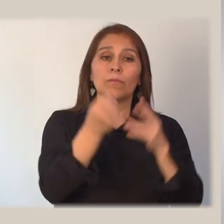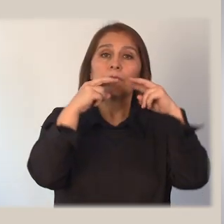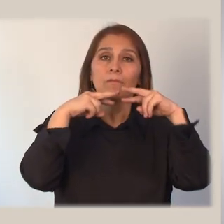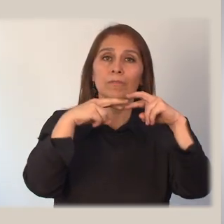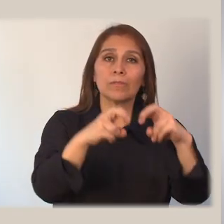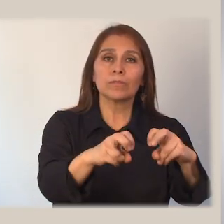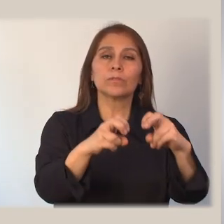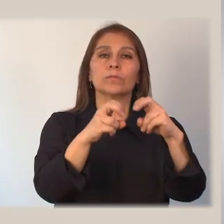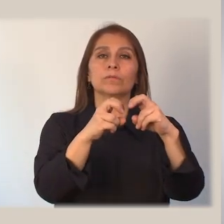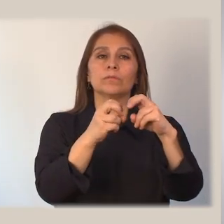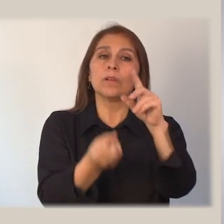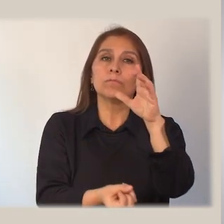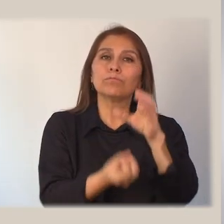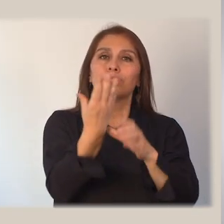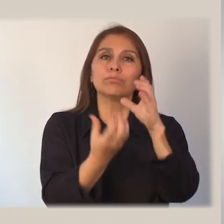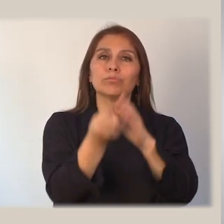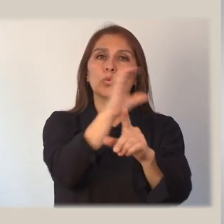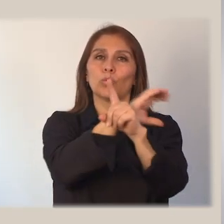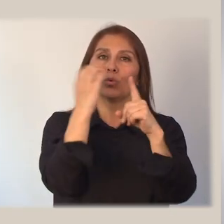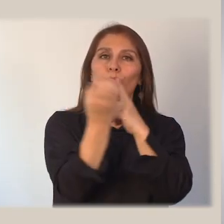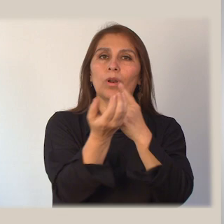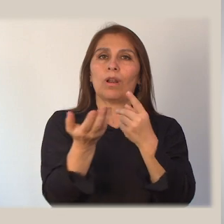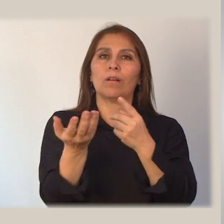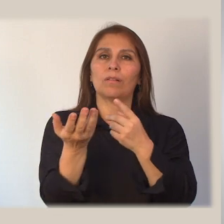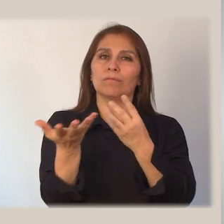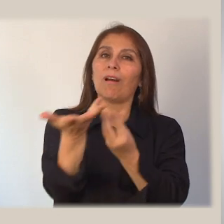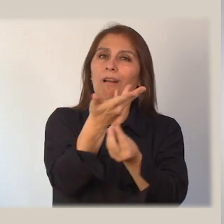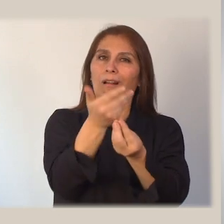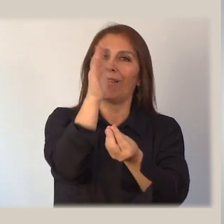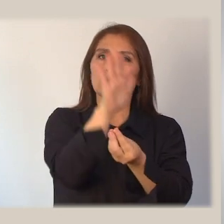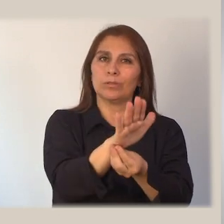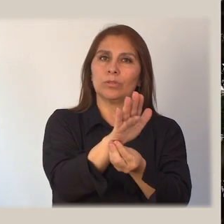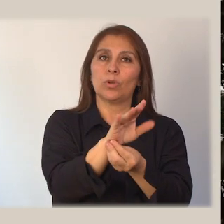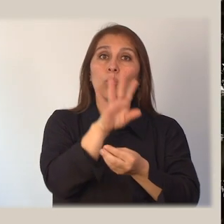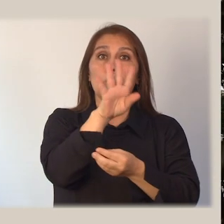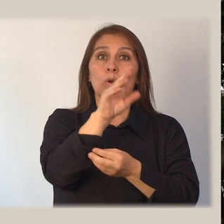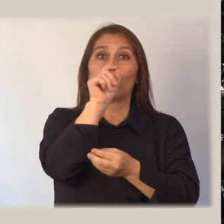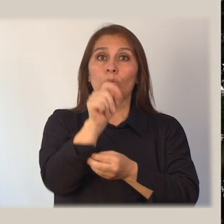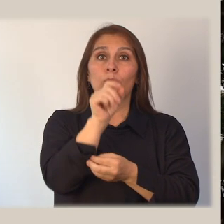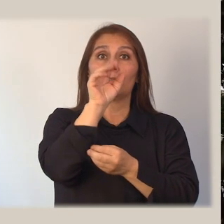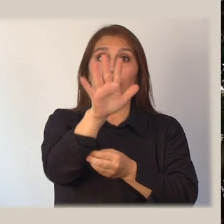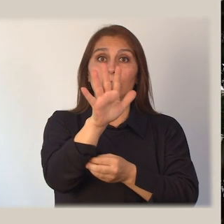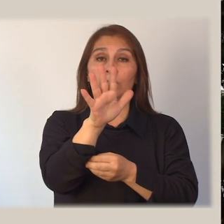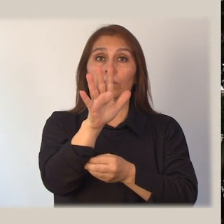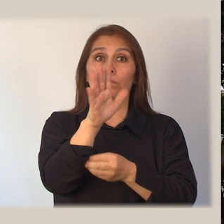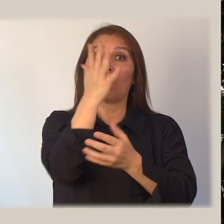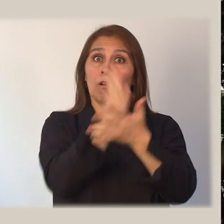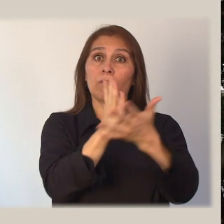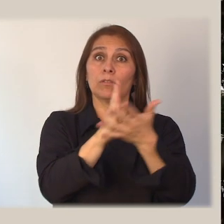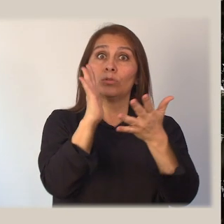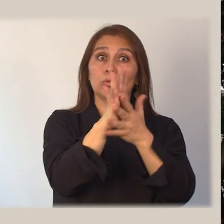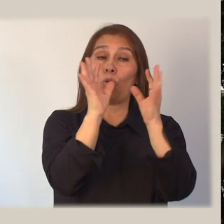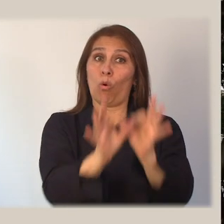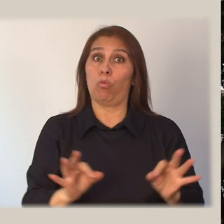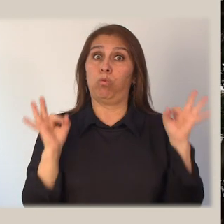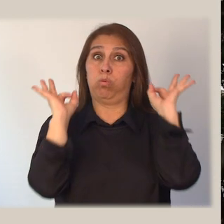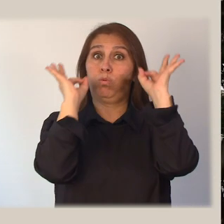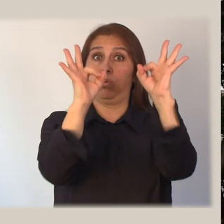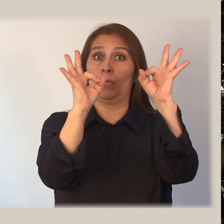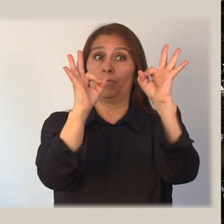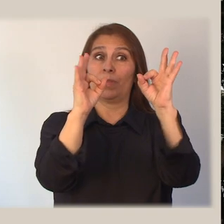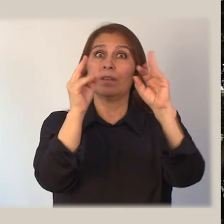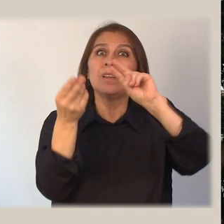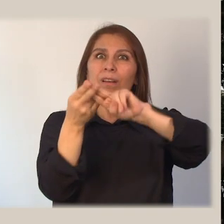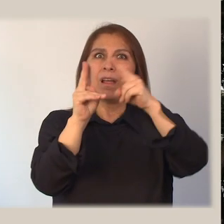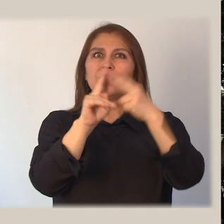El factor investigación y creación artística y cultural tuvo una calificación de 4.5, lo cual corresponde a un cumplimiento pleno